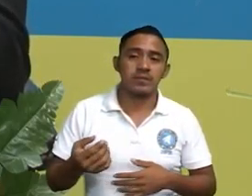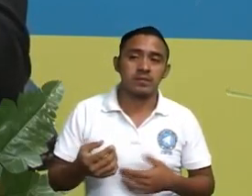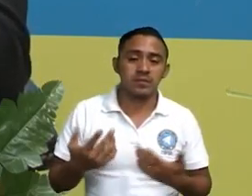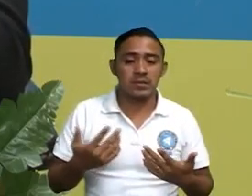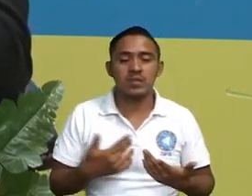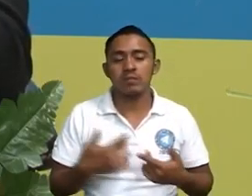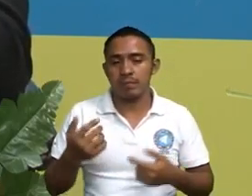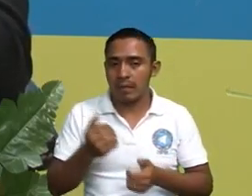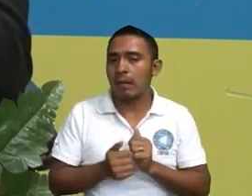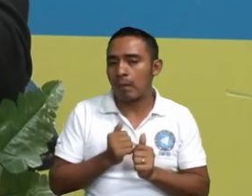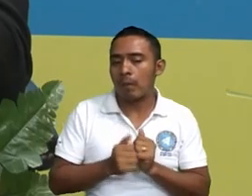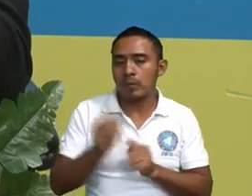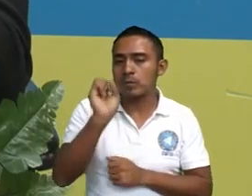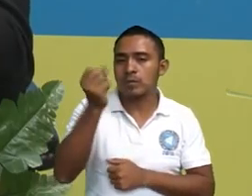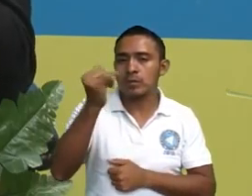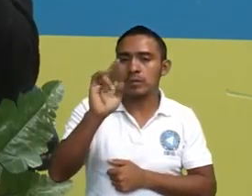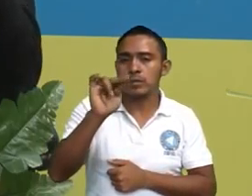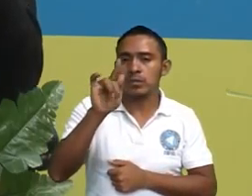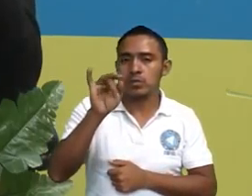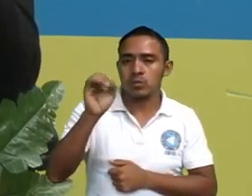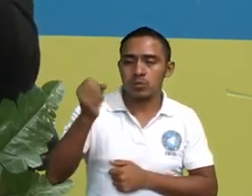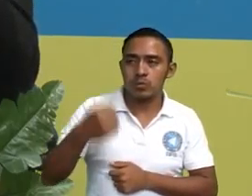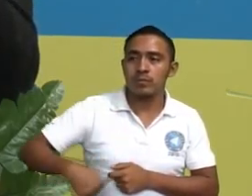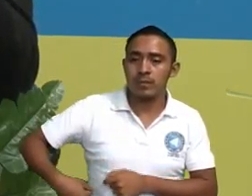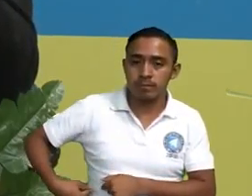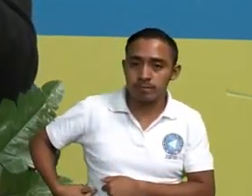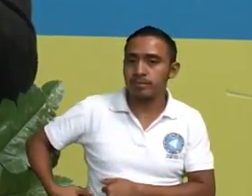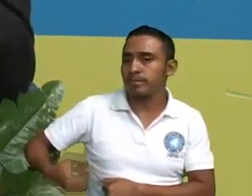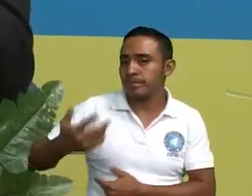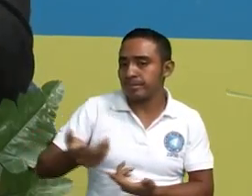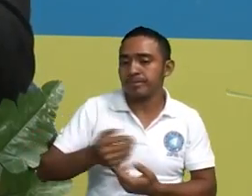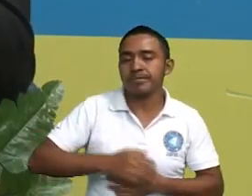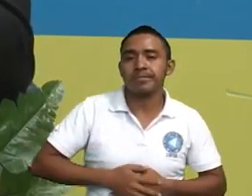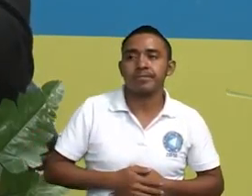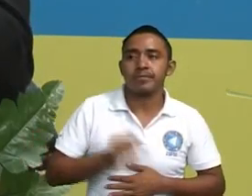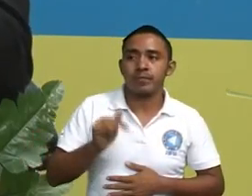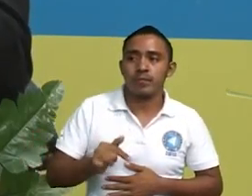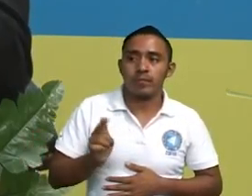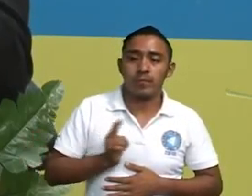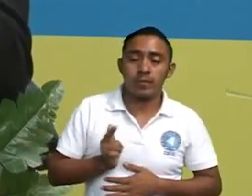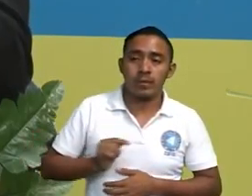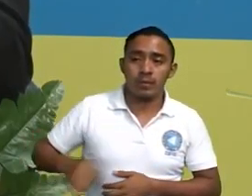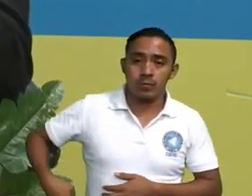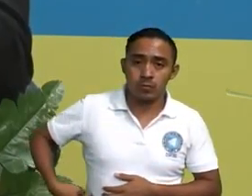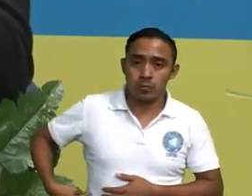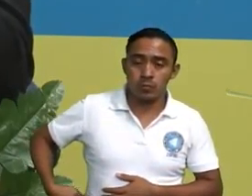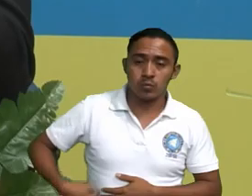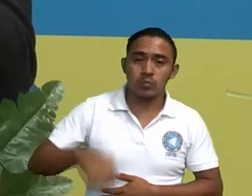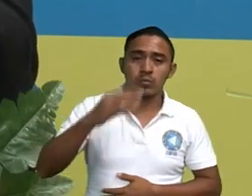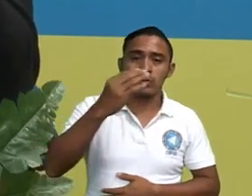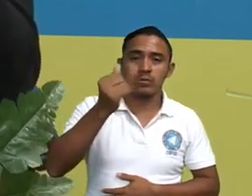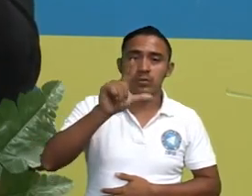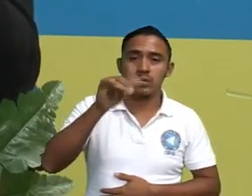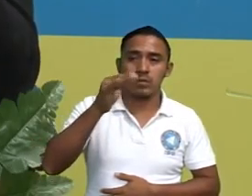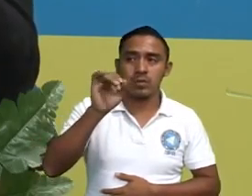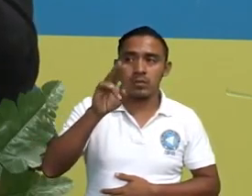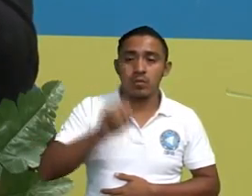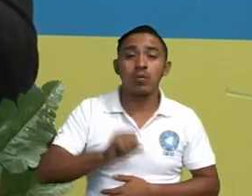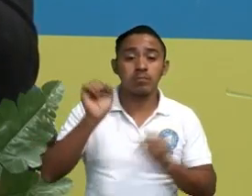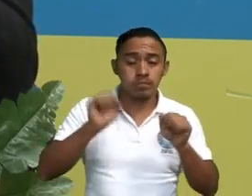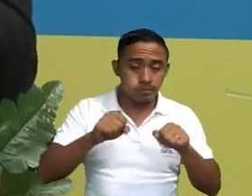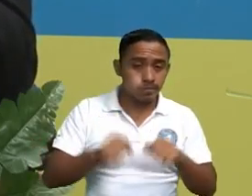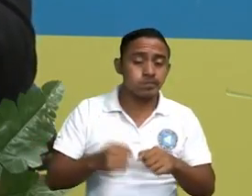a los cálculos, y que las complicaciones derivadas de la presencia de cálculos biliares pueden ser a veces hasta mortales